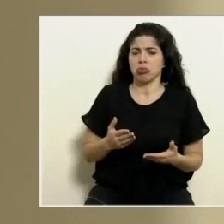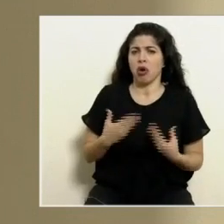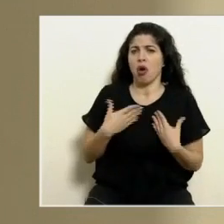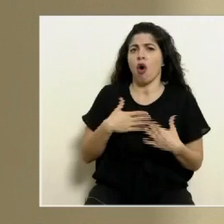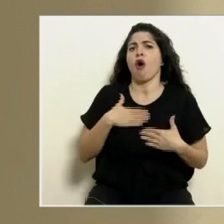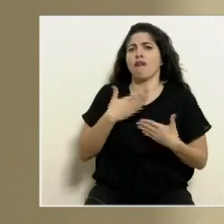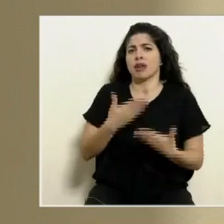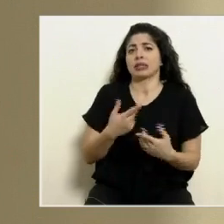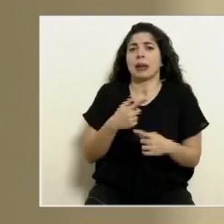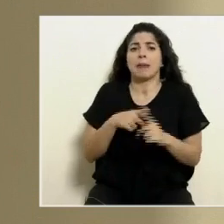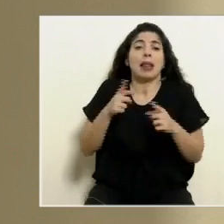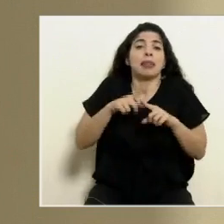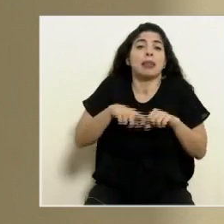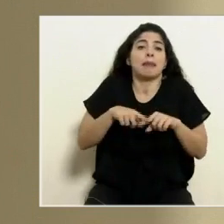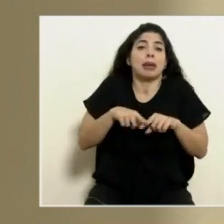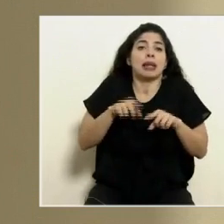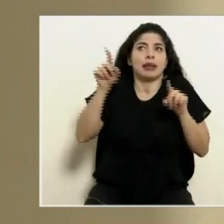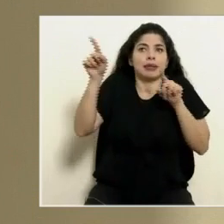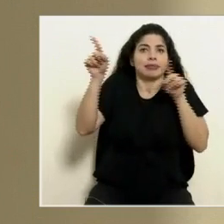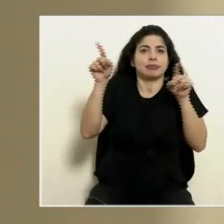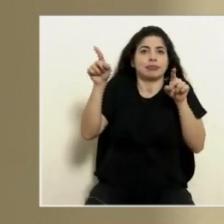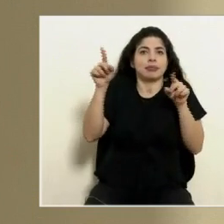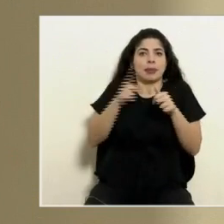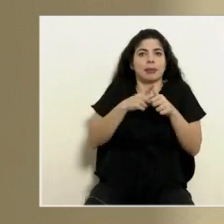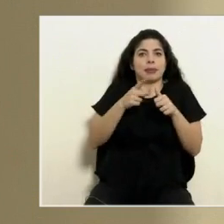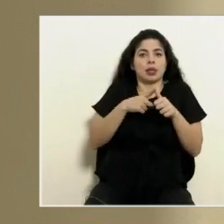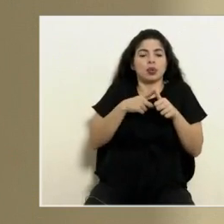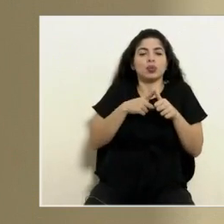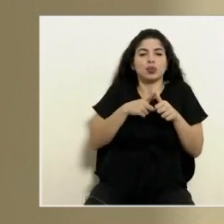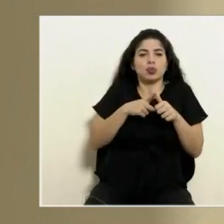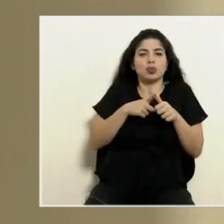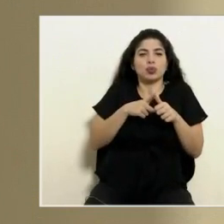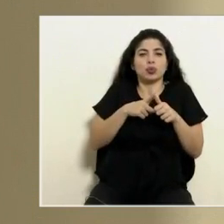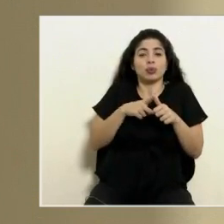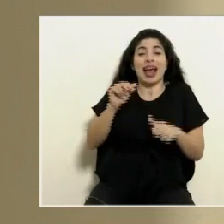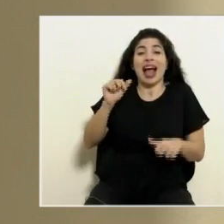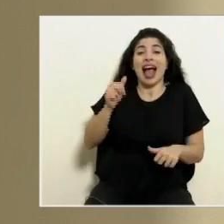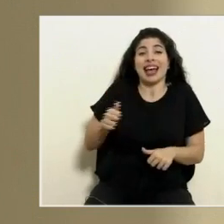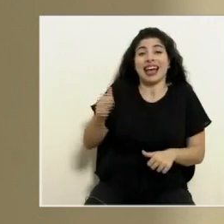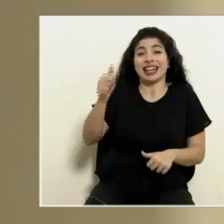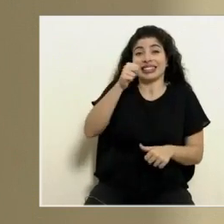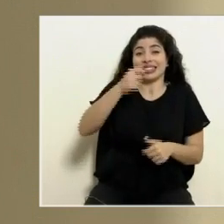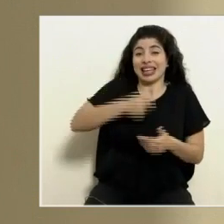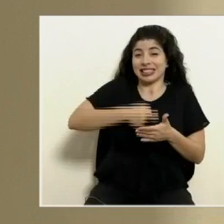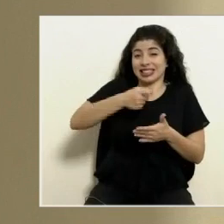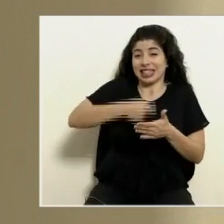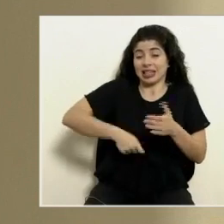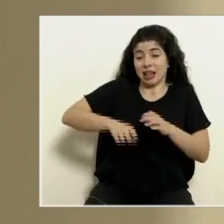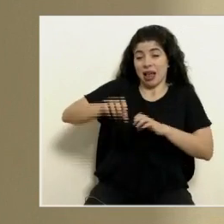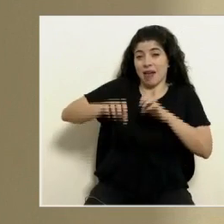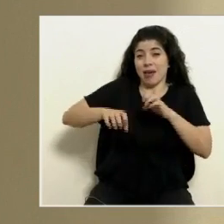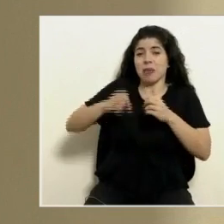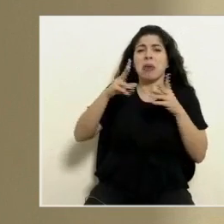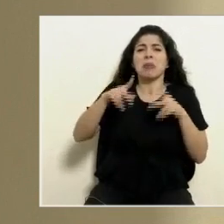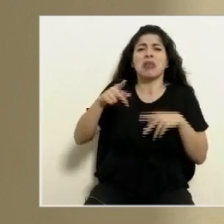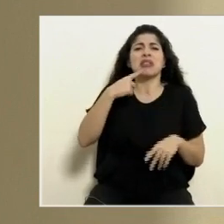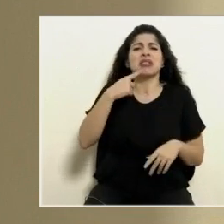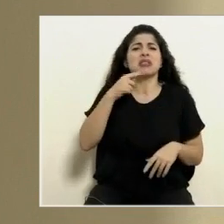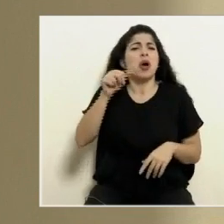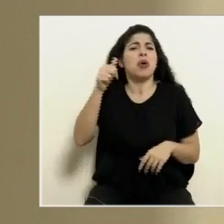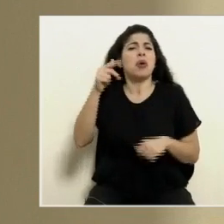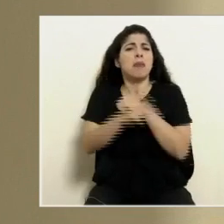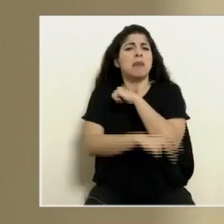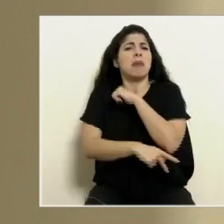ofrecer, pero eso depende justamente de esas variables, ¿verdad? Y esto de la agencia estricta, recordemos que es que mucha gente dice, otros países